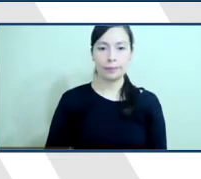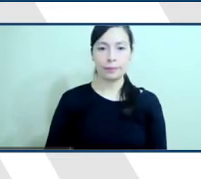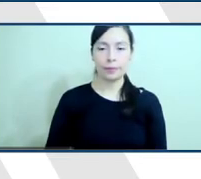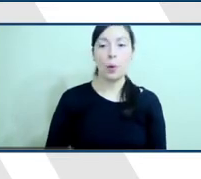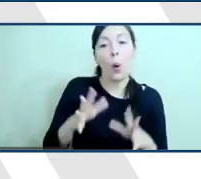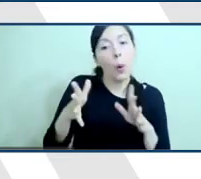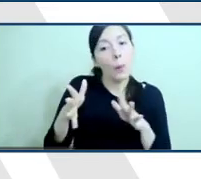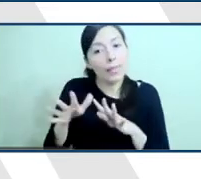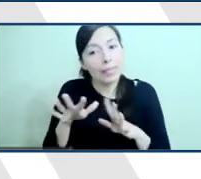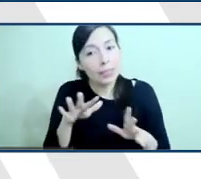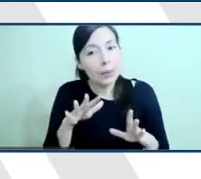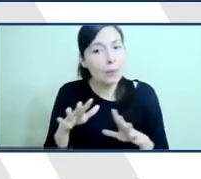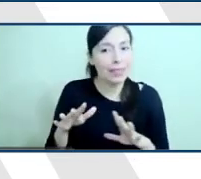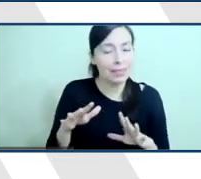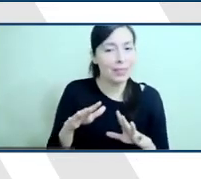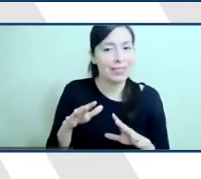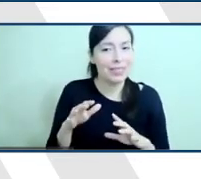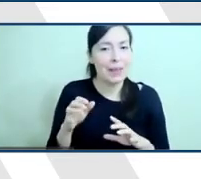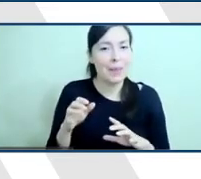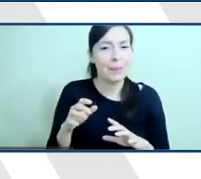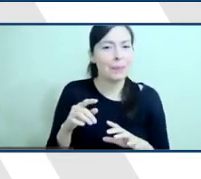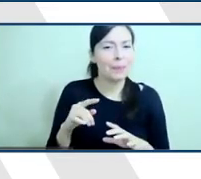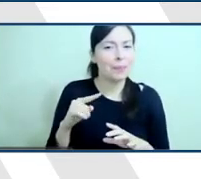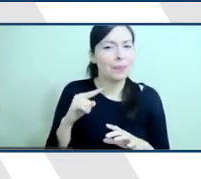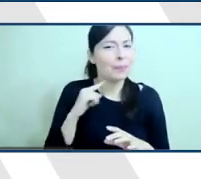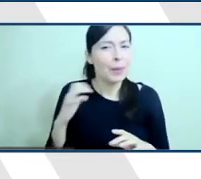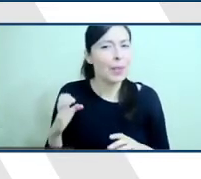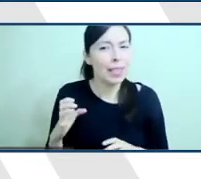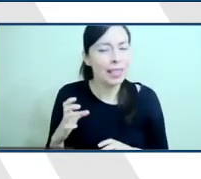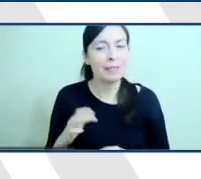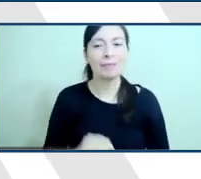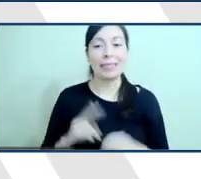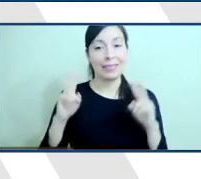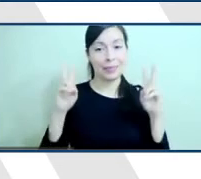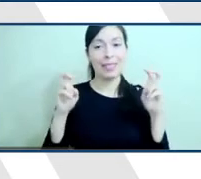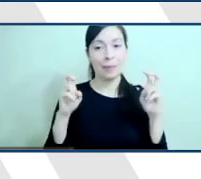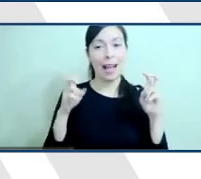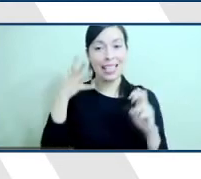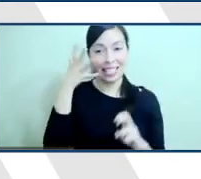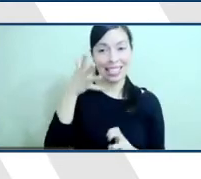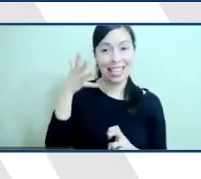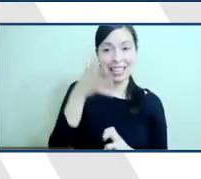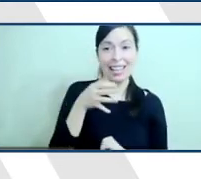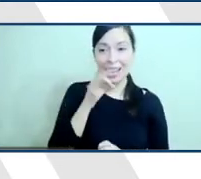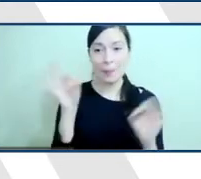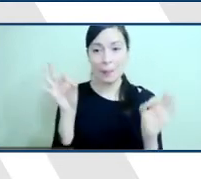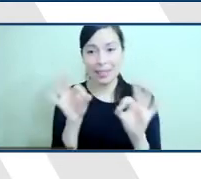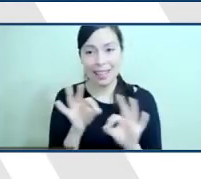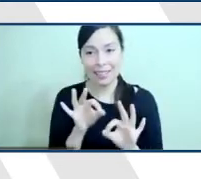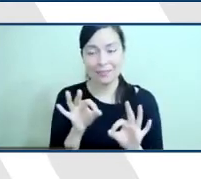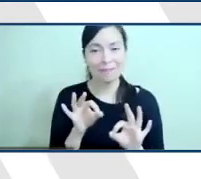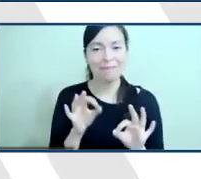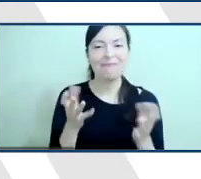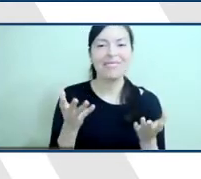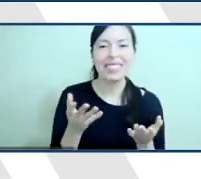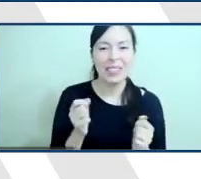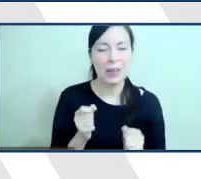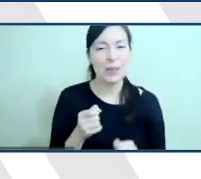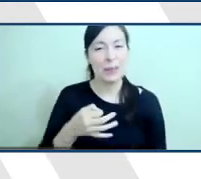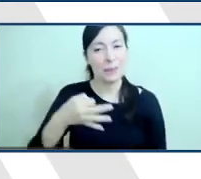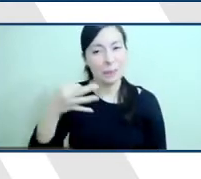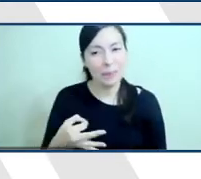menos. Y esa es una de las, también de los temas de esta charla, que esto no es tan exacto si es que